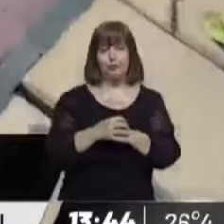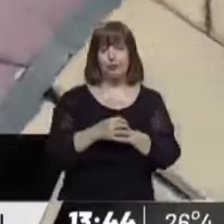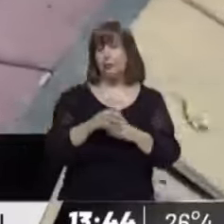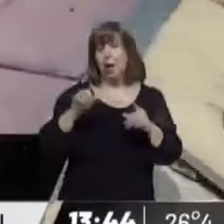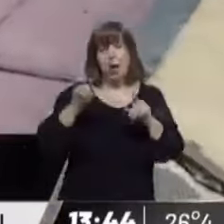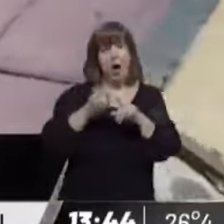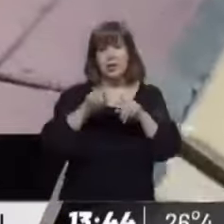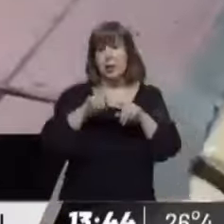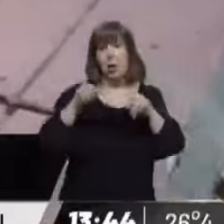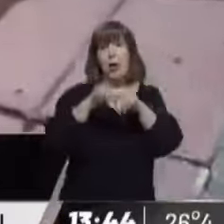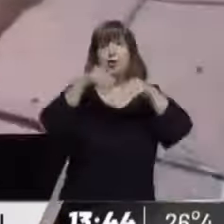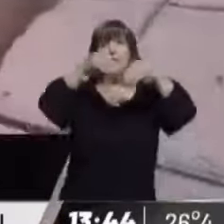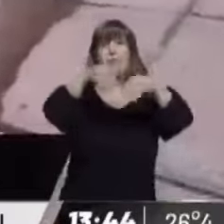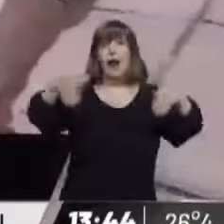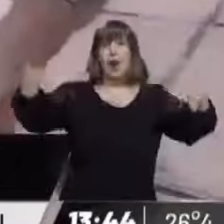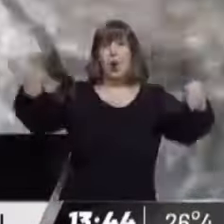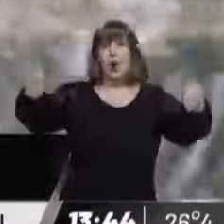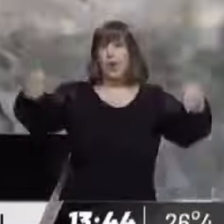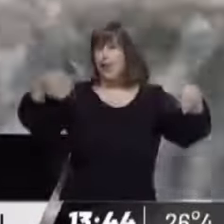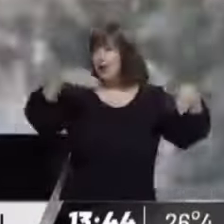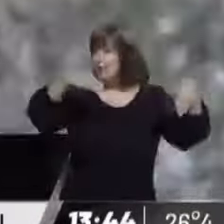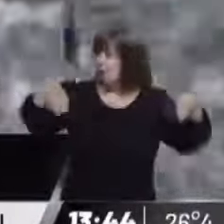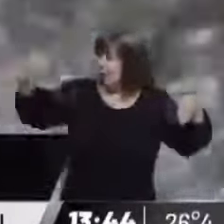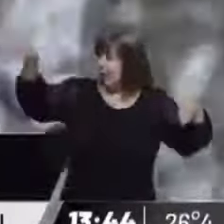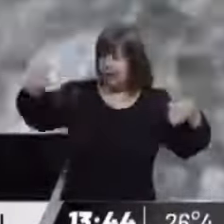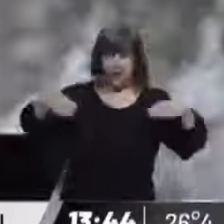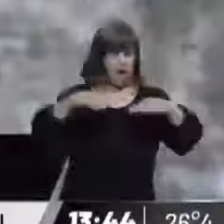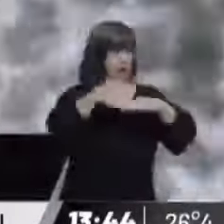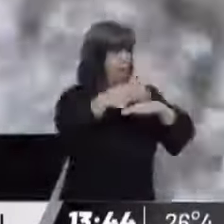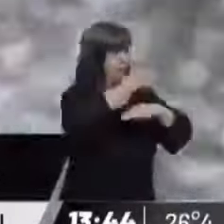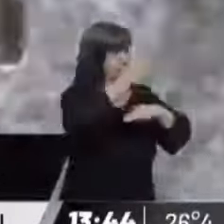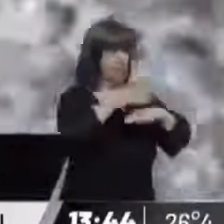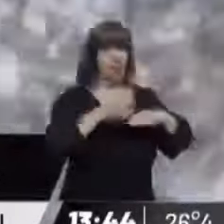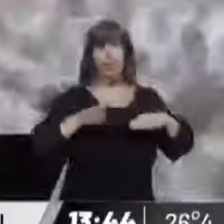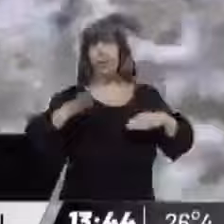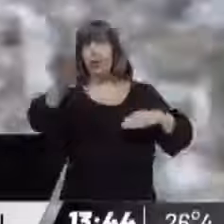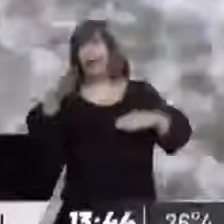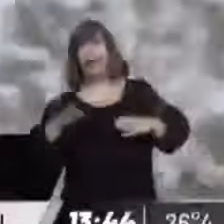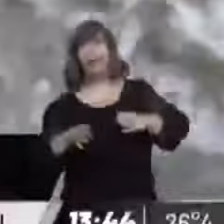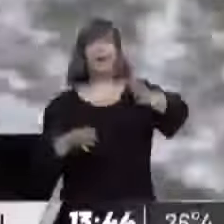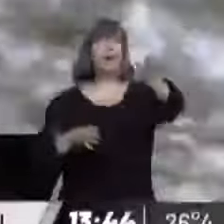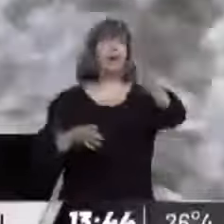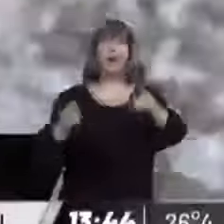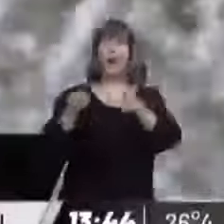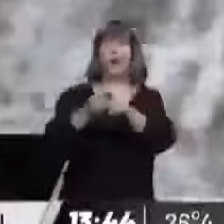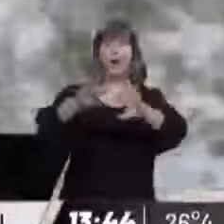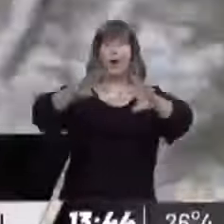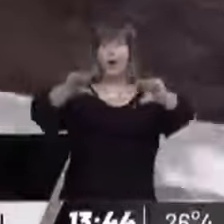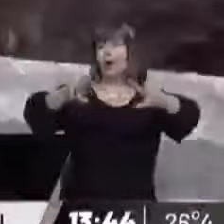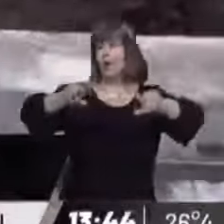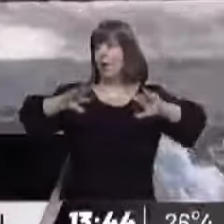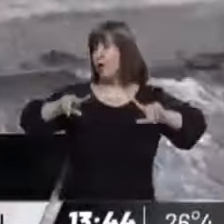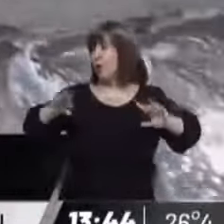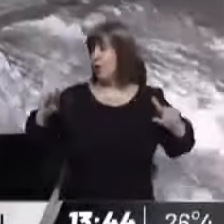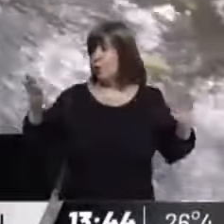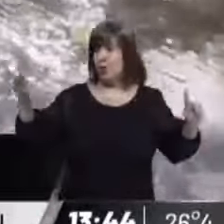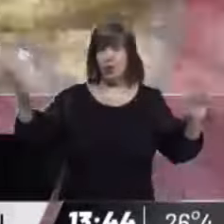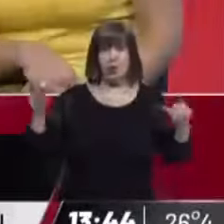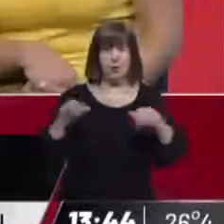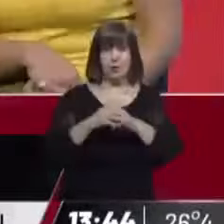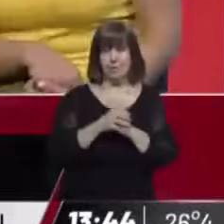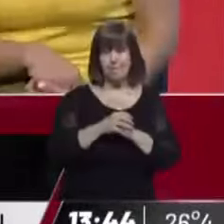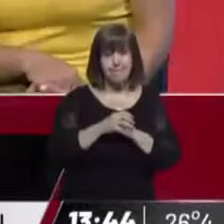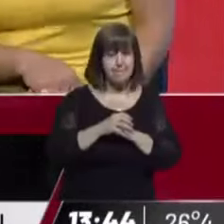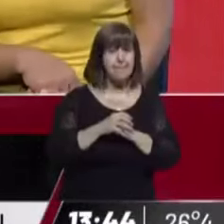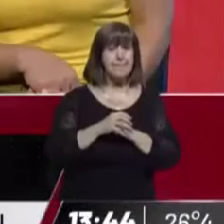toda la zona que están haciendo eso, por lo menos en el barrio, nosotros los vecinos todos nos estamos quejando por eso.